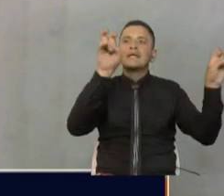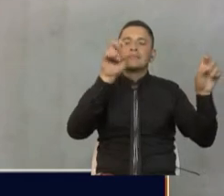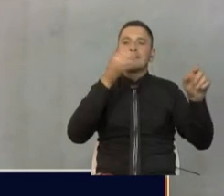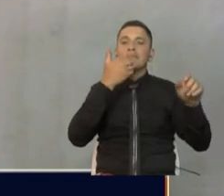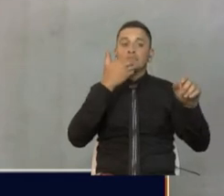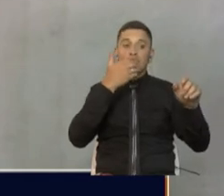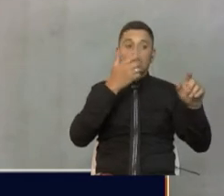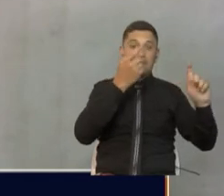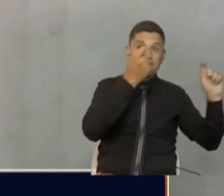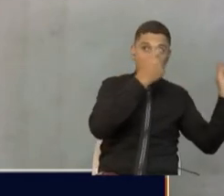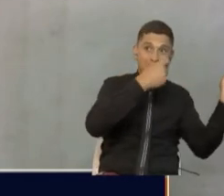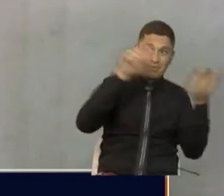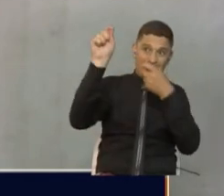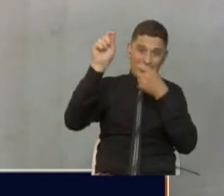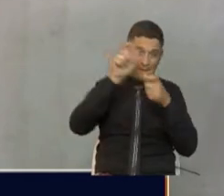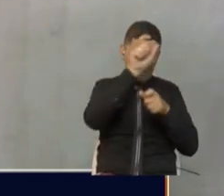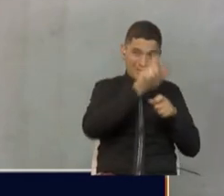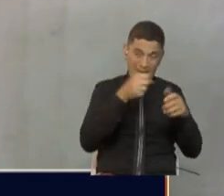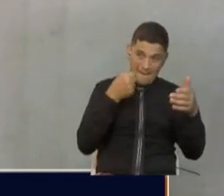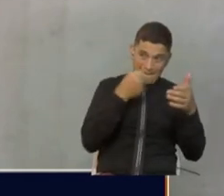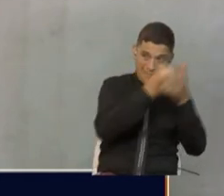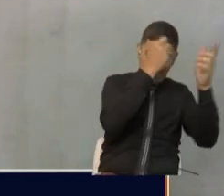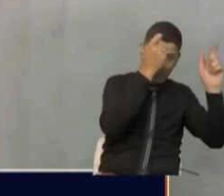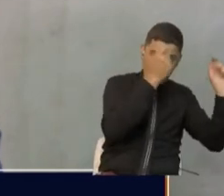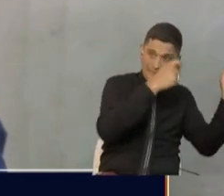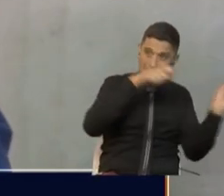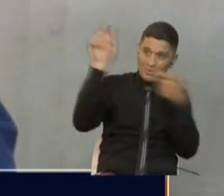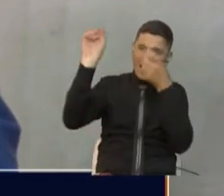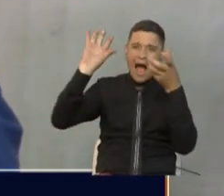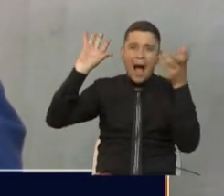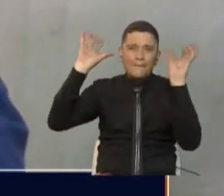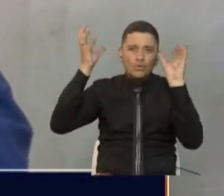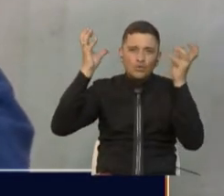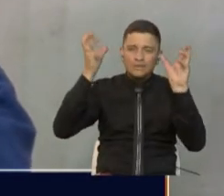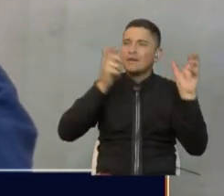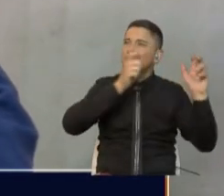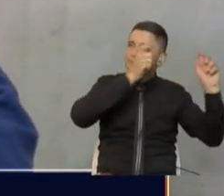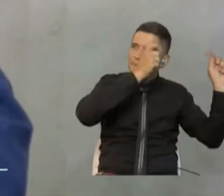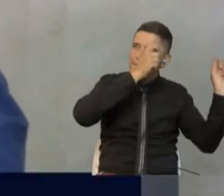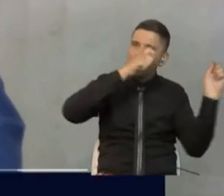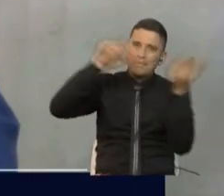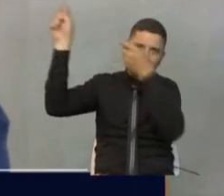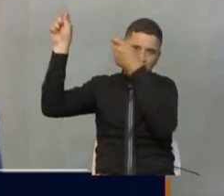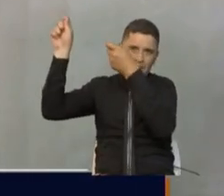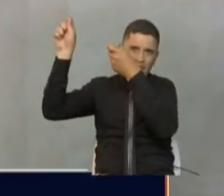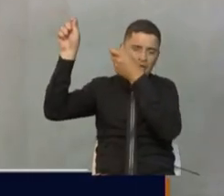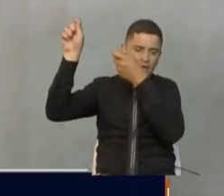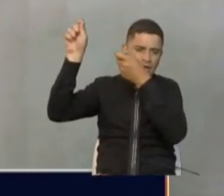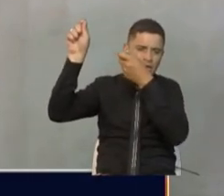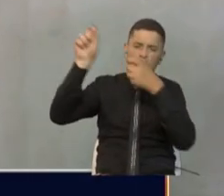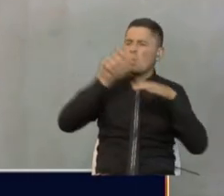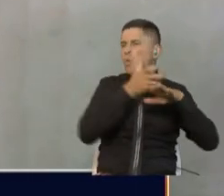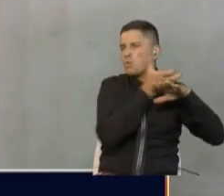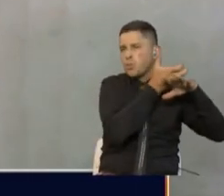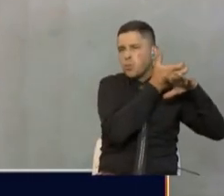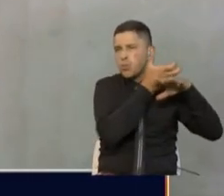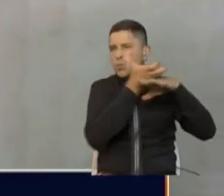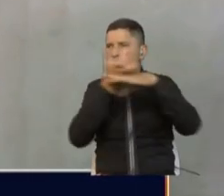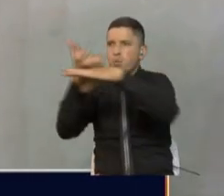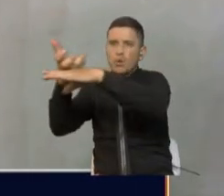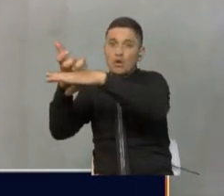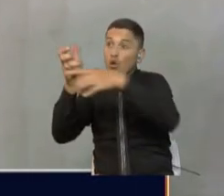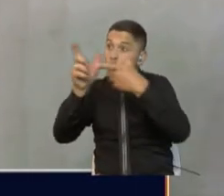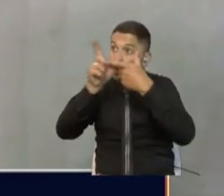el traslado de pacientes a partir de ambulancias que recogen al herido lo llevan a